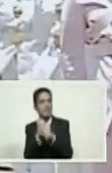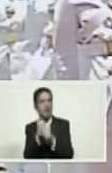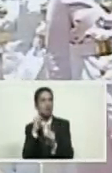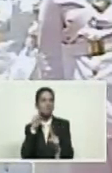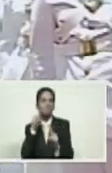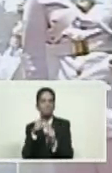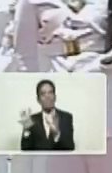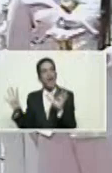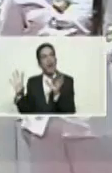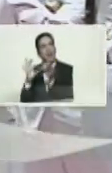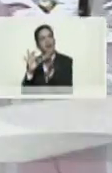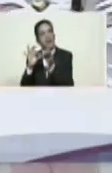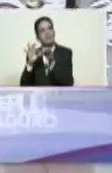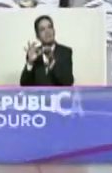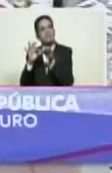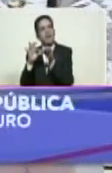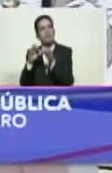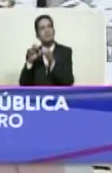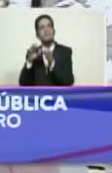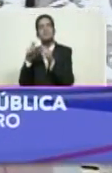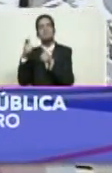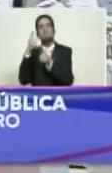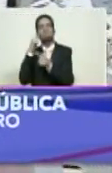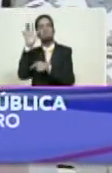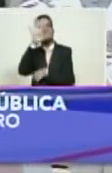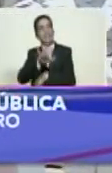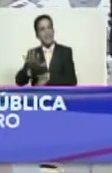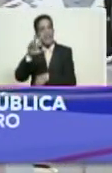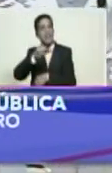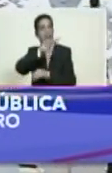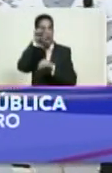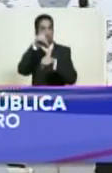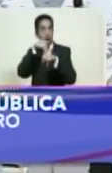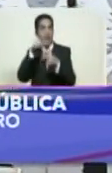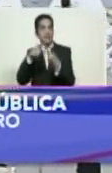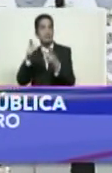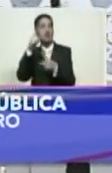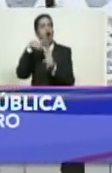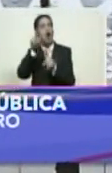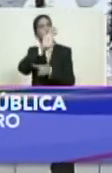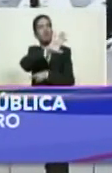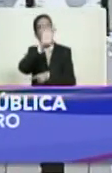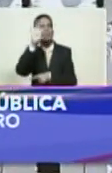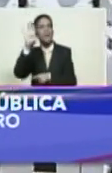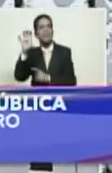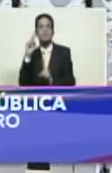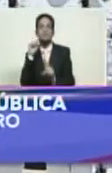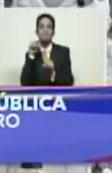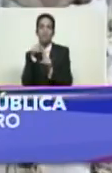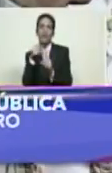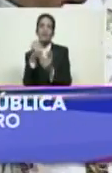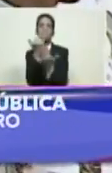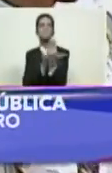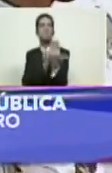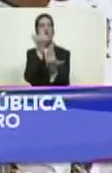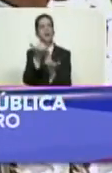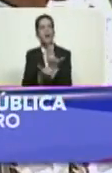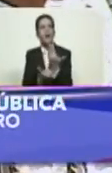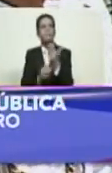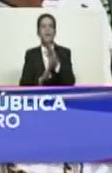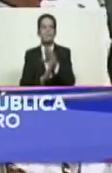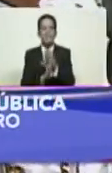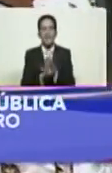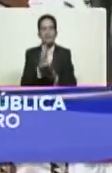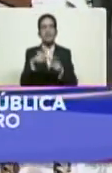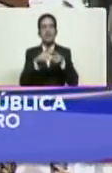alianzas estratégicas en el ámbito nacional e internacional para el programa de recuperación, crecimiento